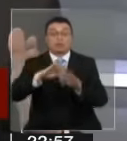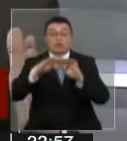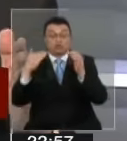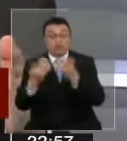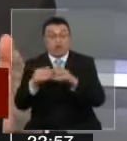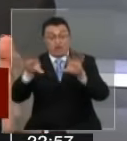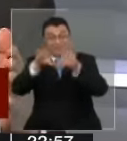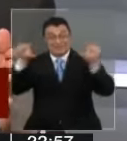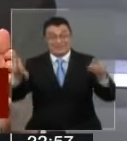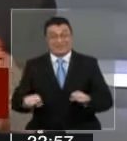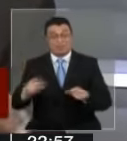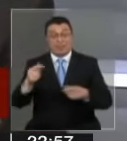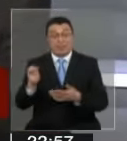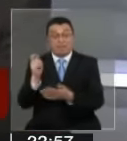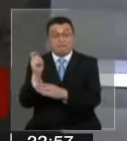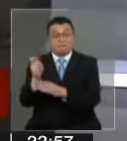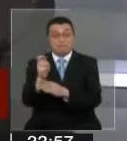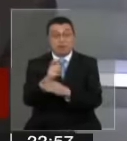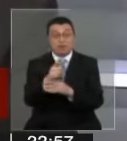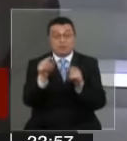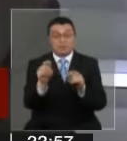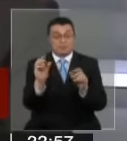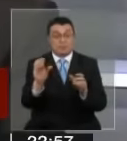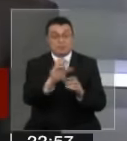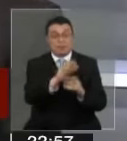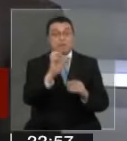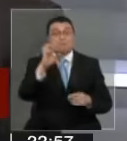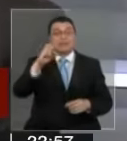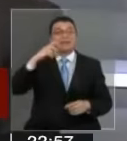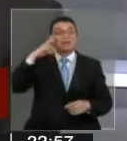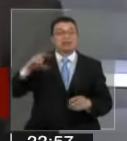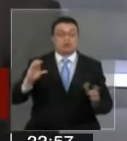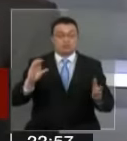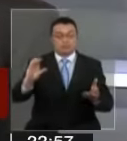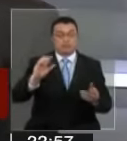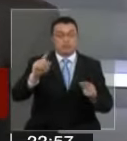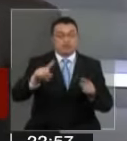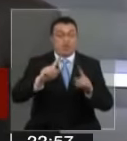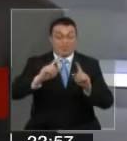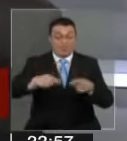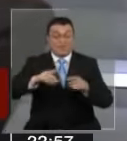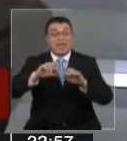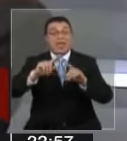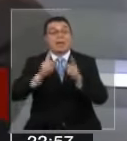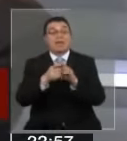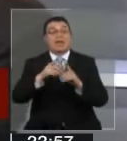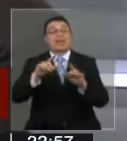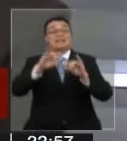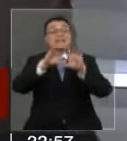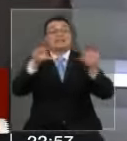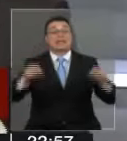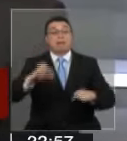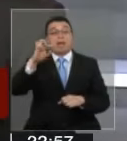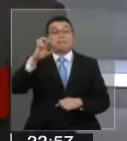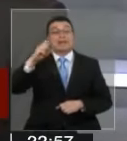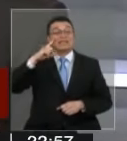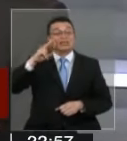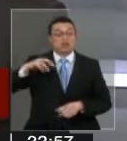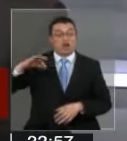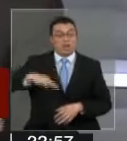todo su sistema de remuneraciones está basado, ¿no es cierto?, en el sistema de pensiones. Entonces, la verdad que no tienes que cambiar solo el sistema de pensiones, sino que tienes que cambiar el total de la forma